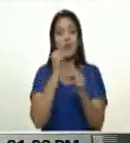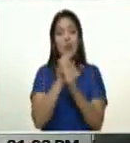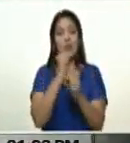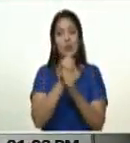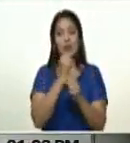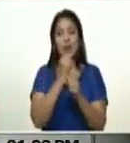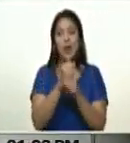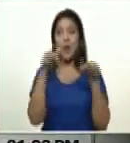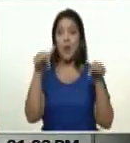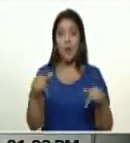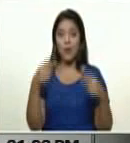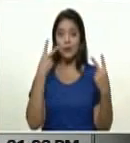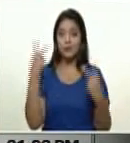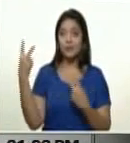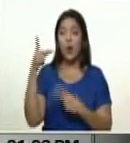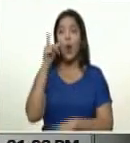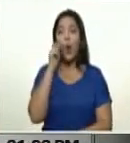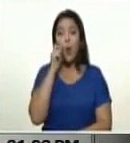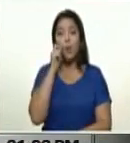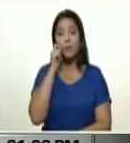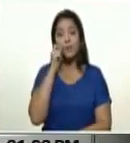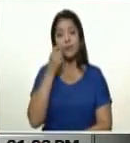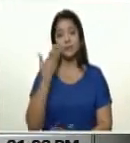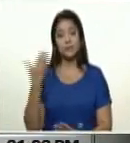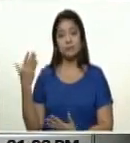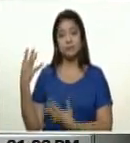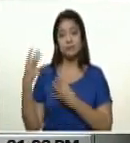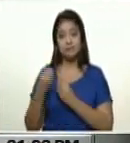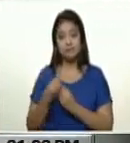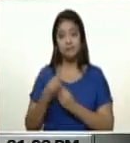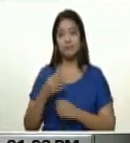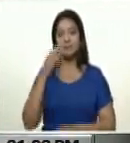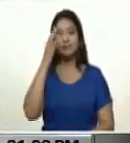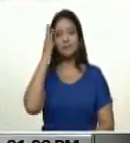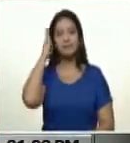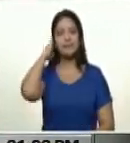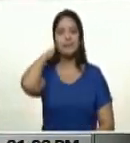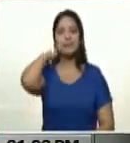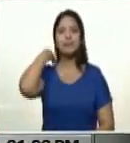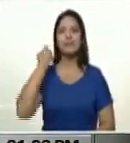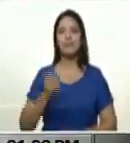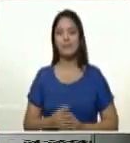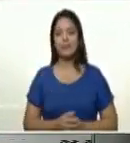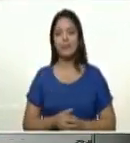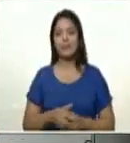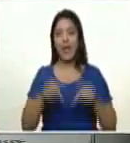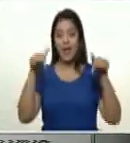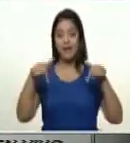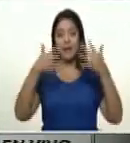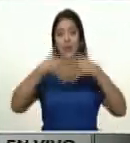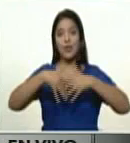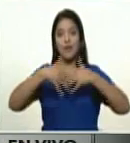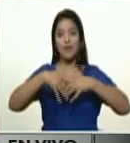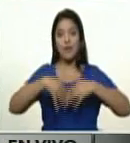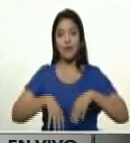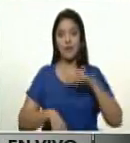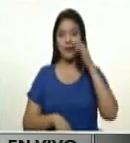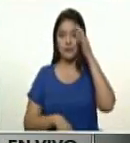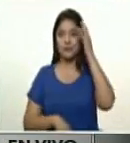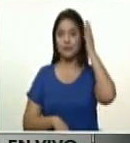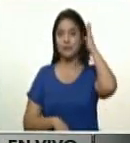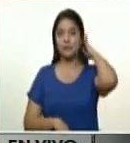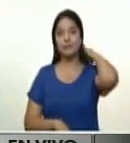está recibiendo Hernán Arias. Estamos precisamente en una fábrica, en